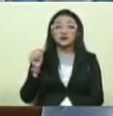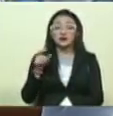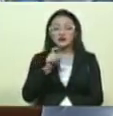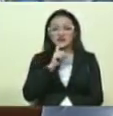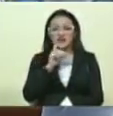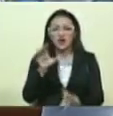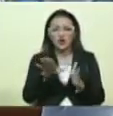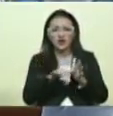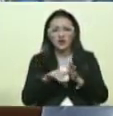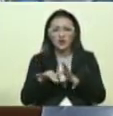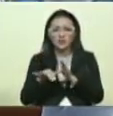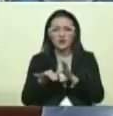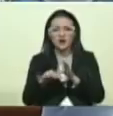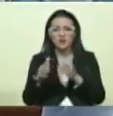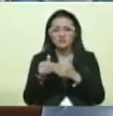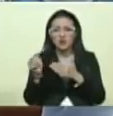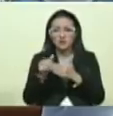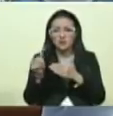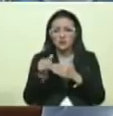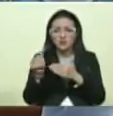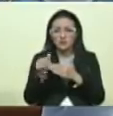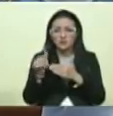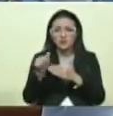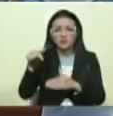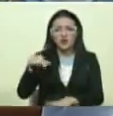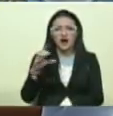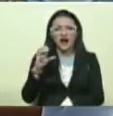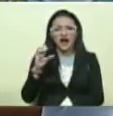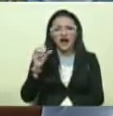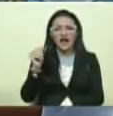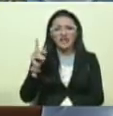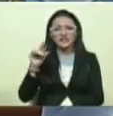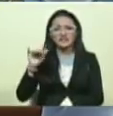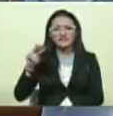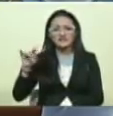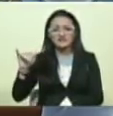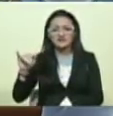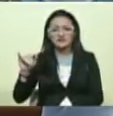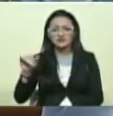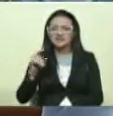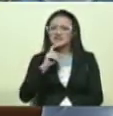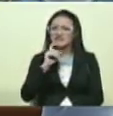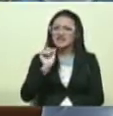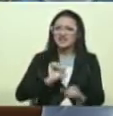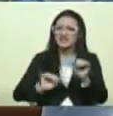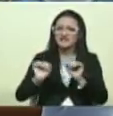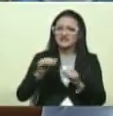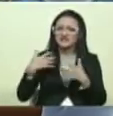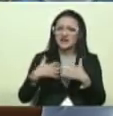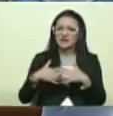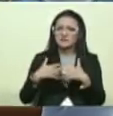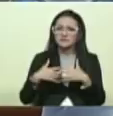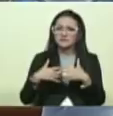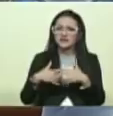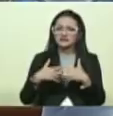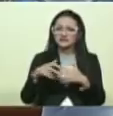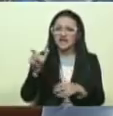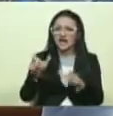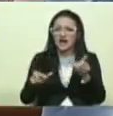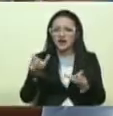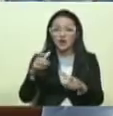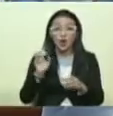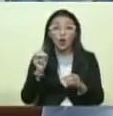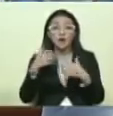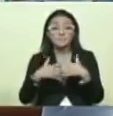robaron con las divisas en Cadiz y en Coex? ¿Quién puede, en su sano juicio, salir en defensa de los empresarios, de las empresas o de